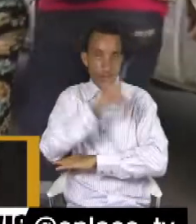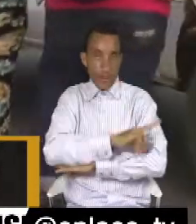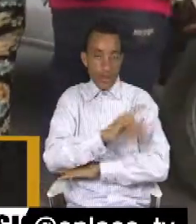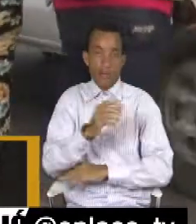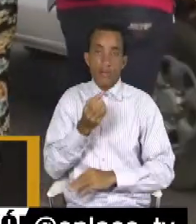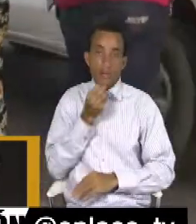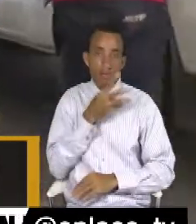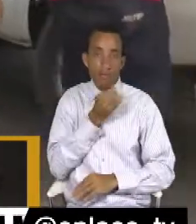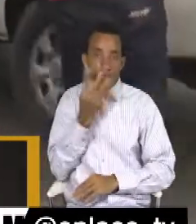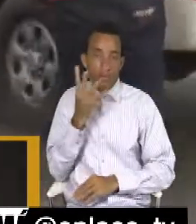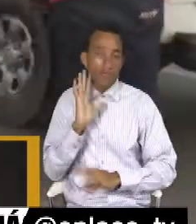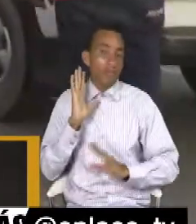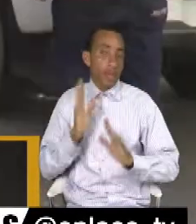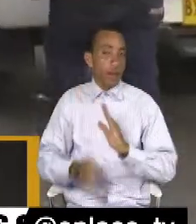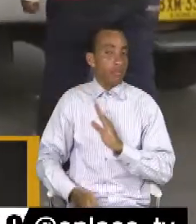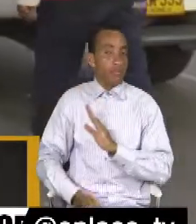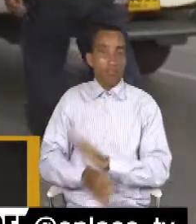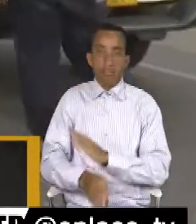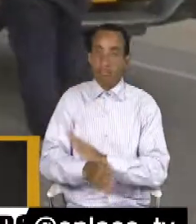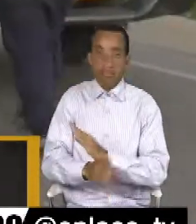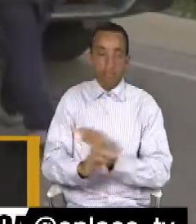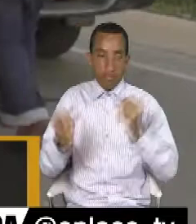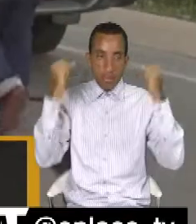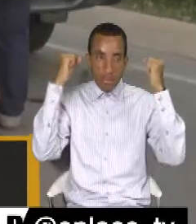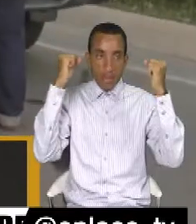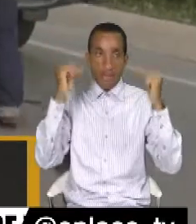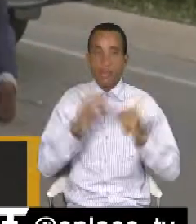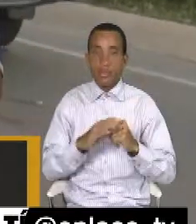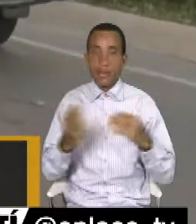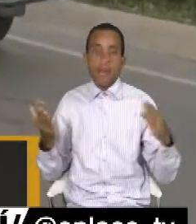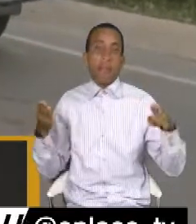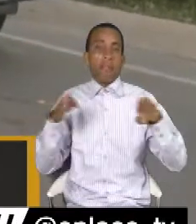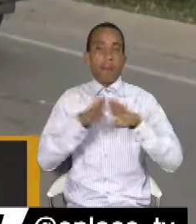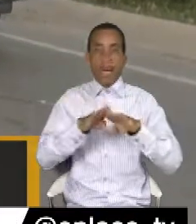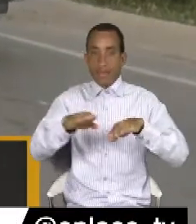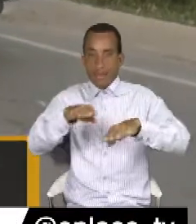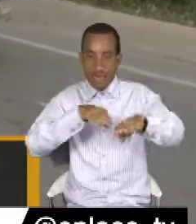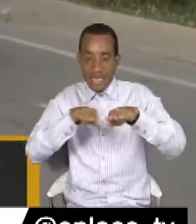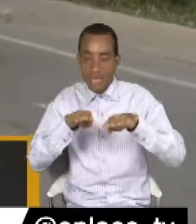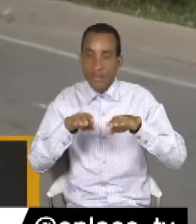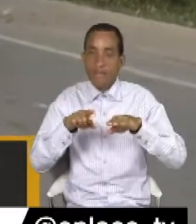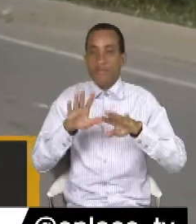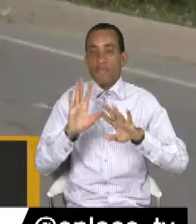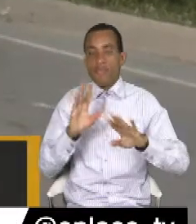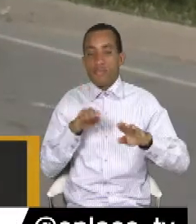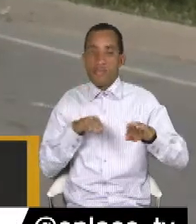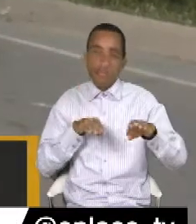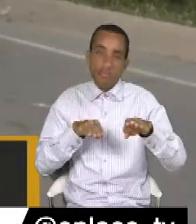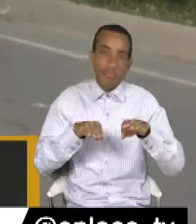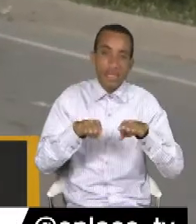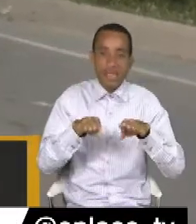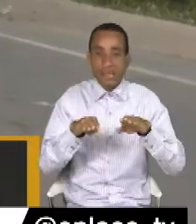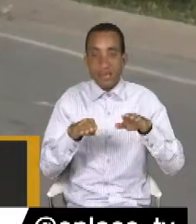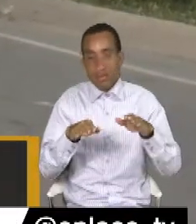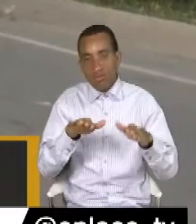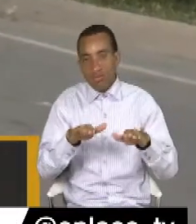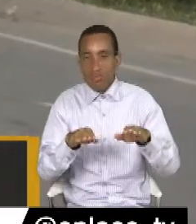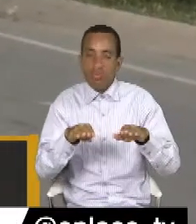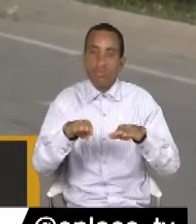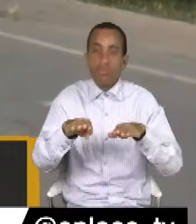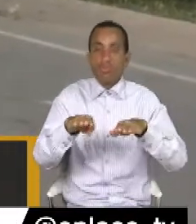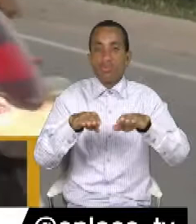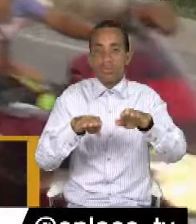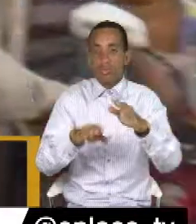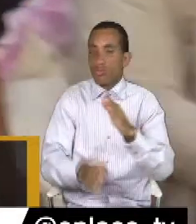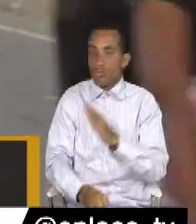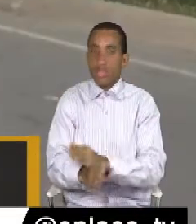ser indefinido. Han cerrado pues las vías, pero eso es de manera temporal. Sin embargo, los vehículos que entran y salen al corregimiento del centro,